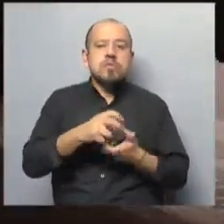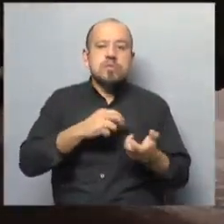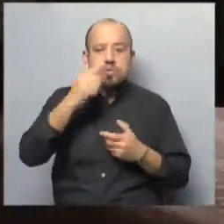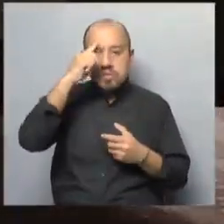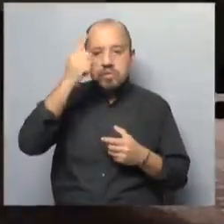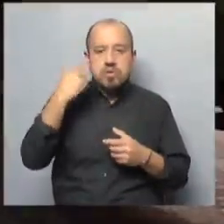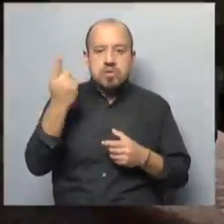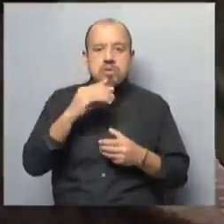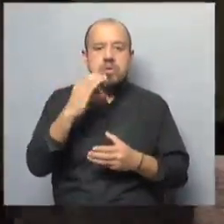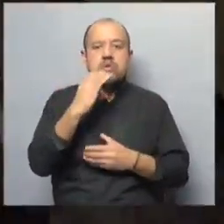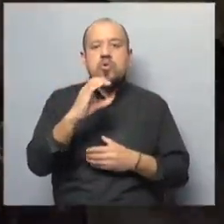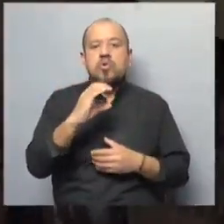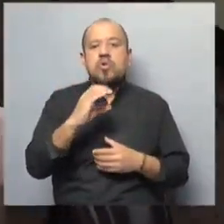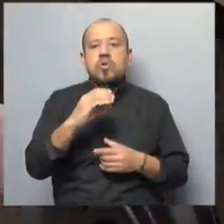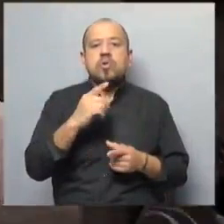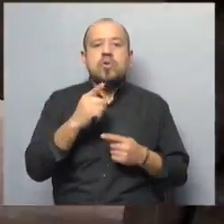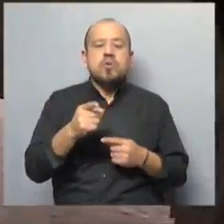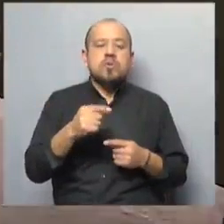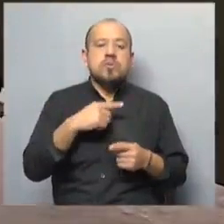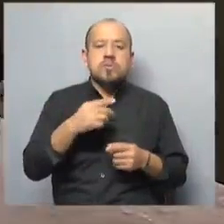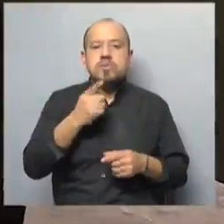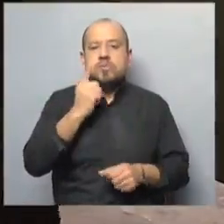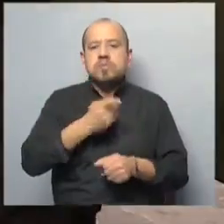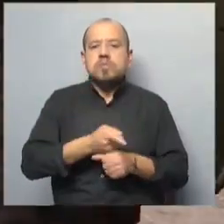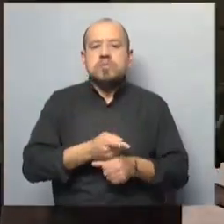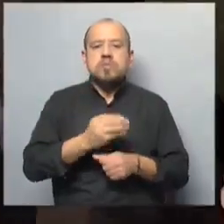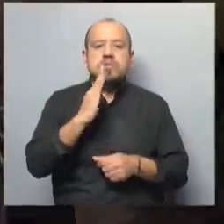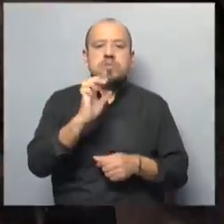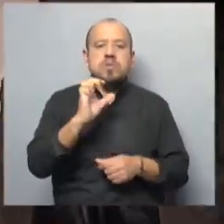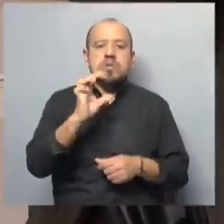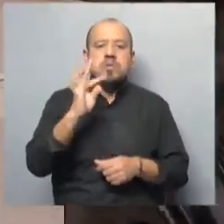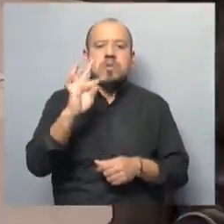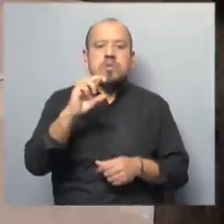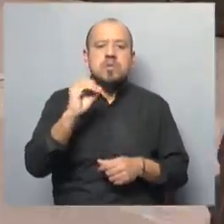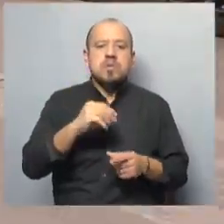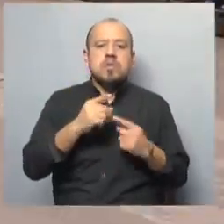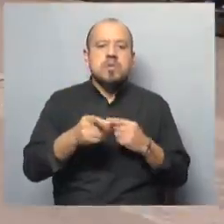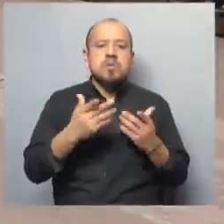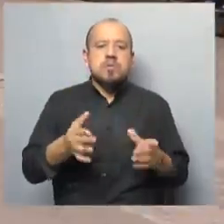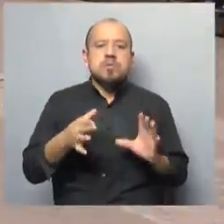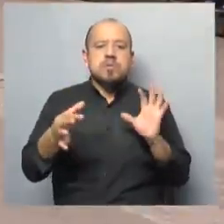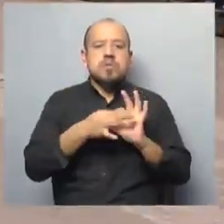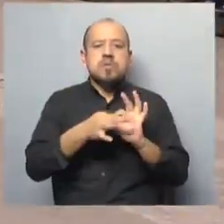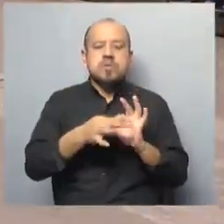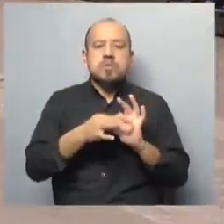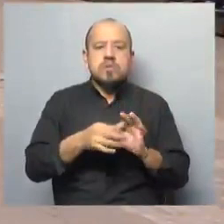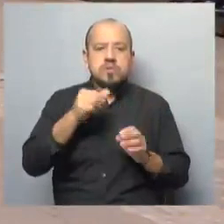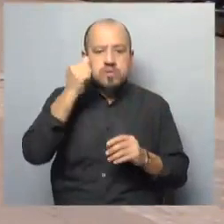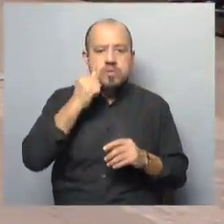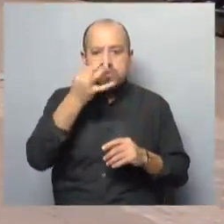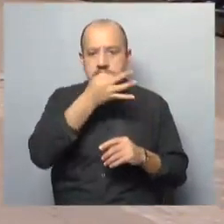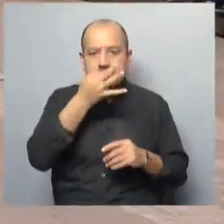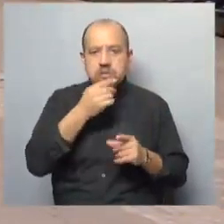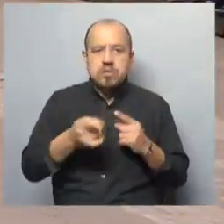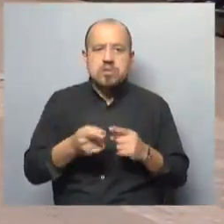internacional con Colombia. Recordemos que Graciela Bianchi acusó al presidente Petro de tener una vinculación narco. La calle Pou dijo